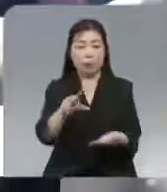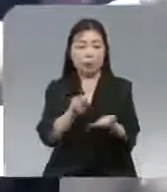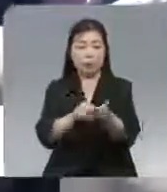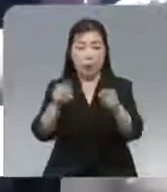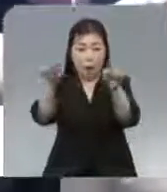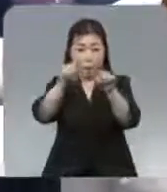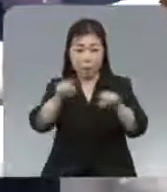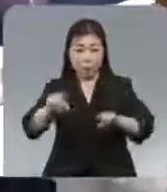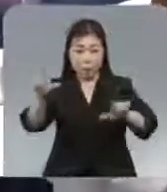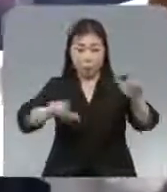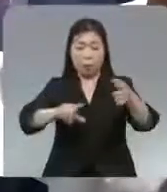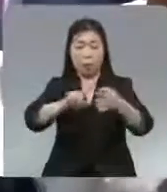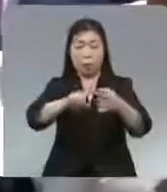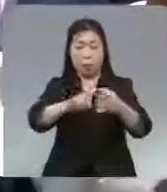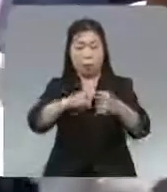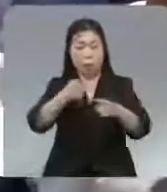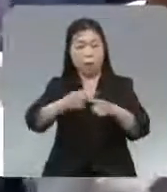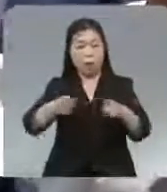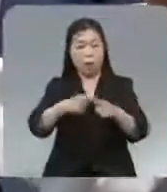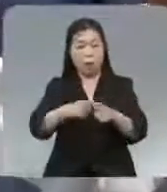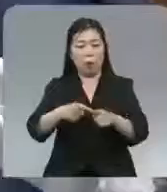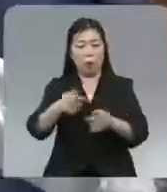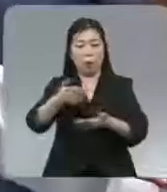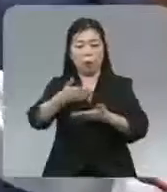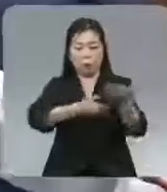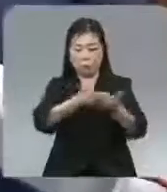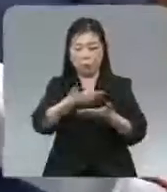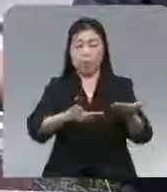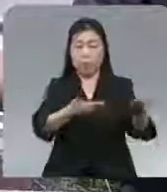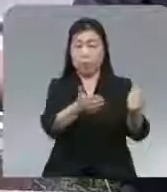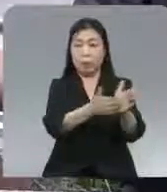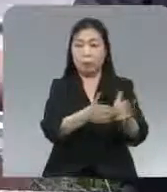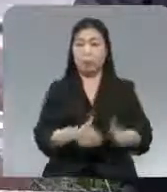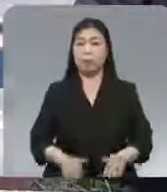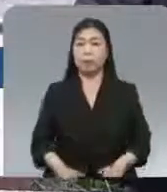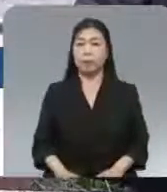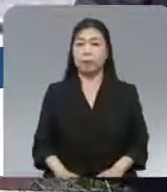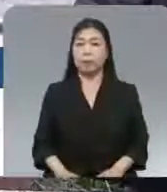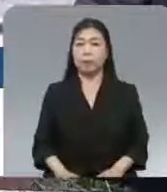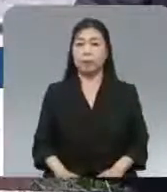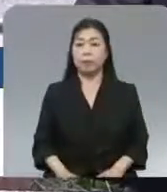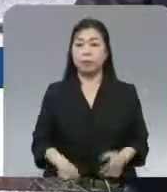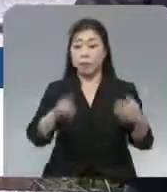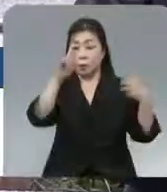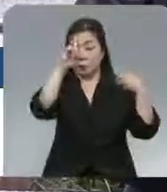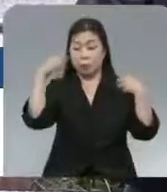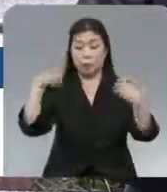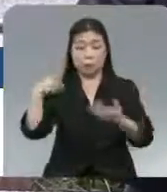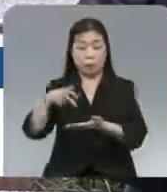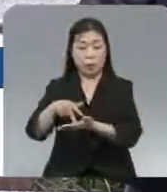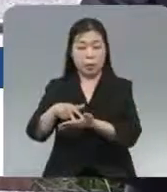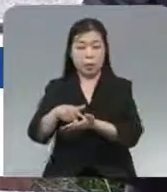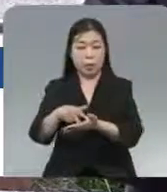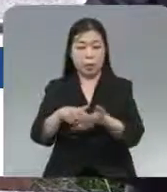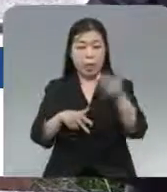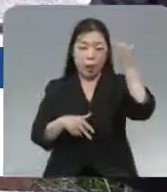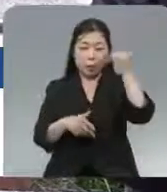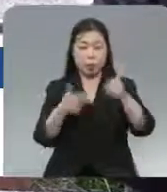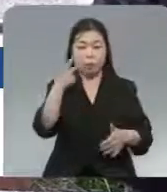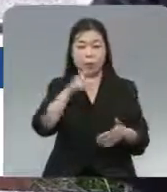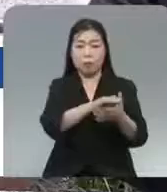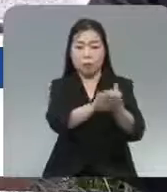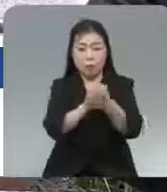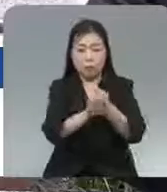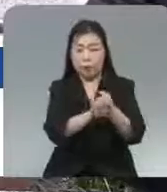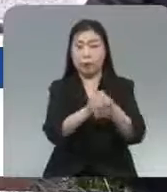masiva en corea de norte en alusión al último informe del organismo internacional de energía atómica que alega que con el norte o